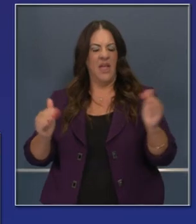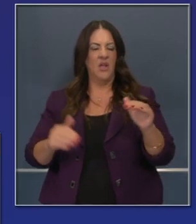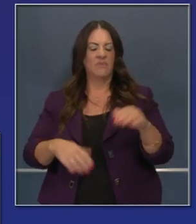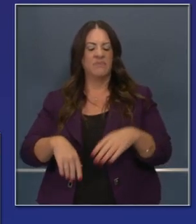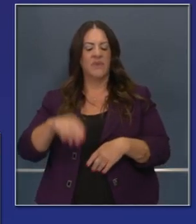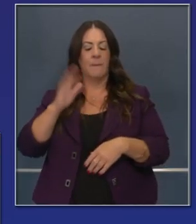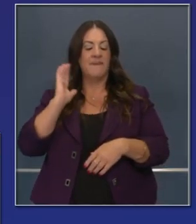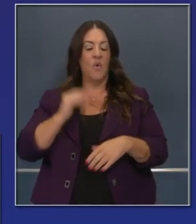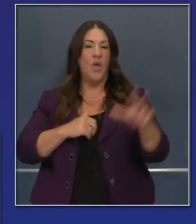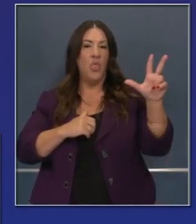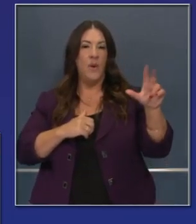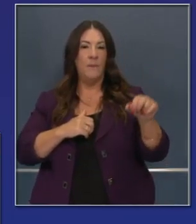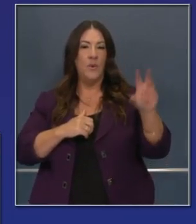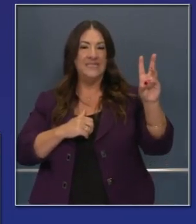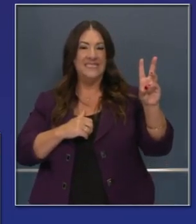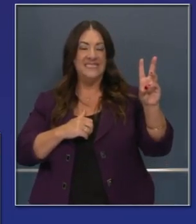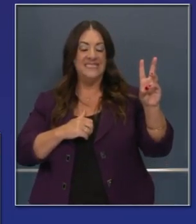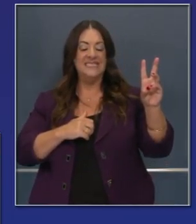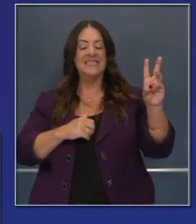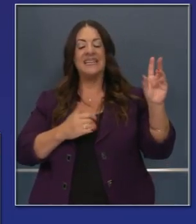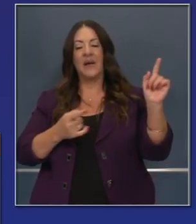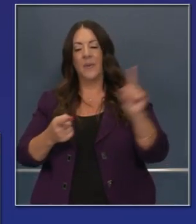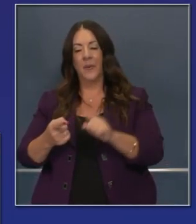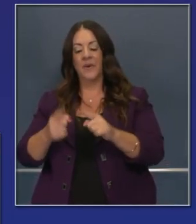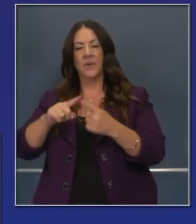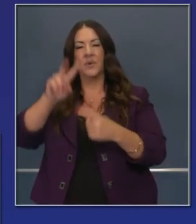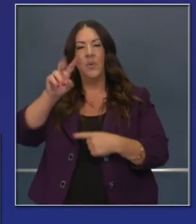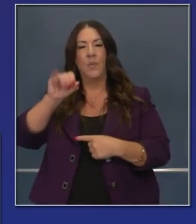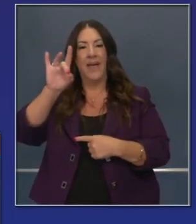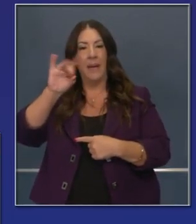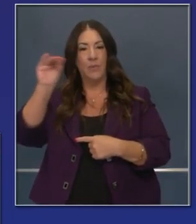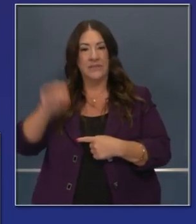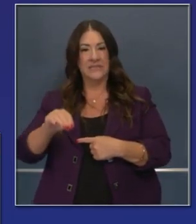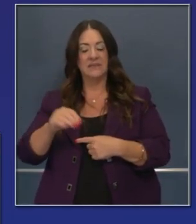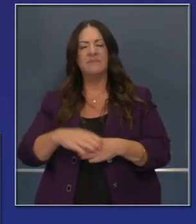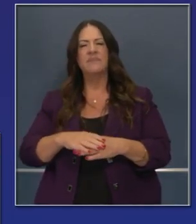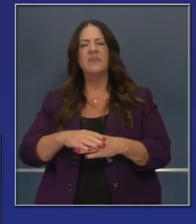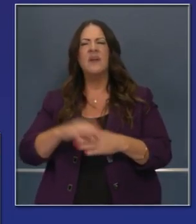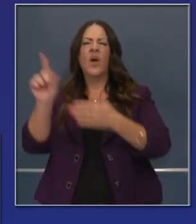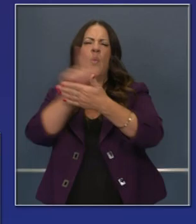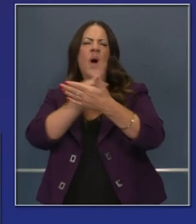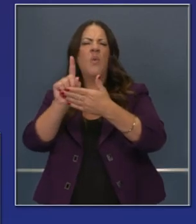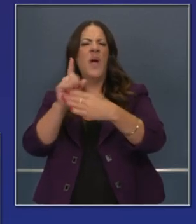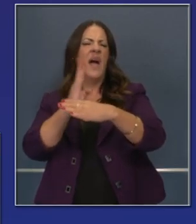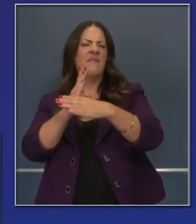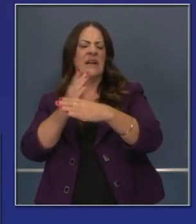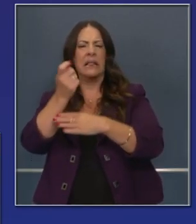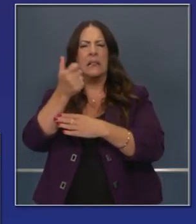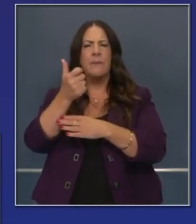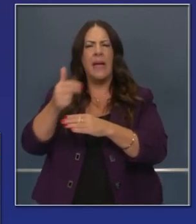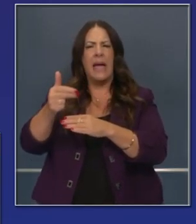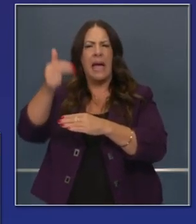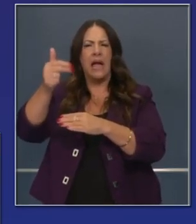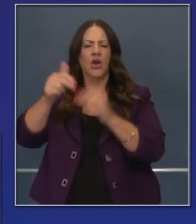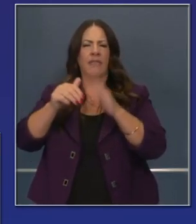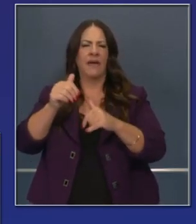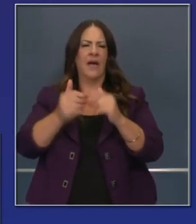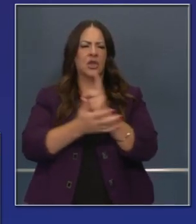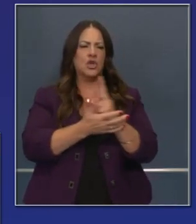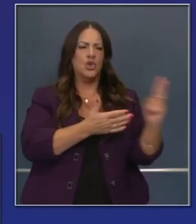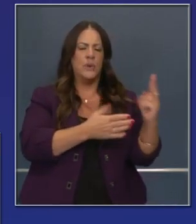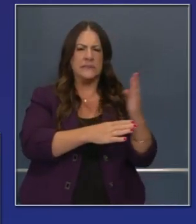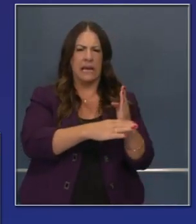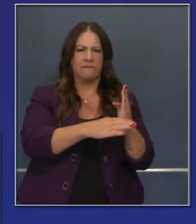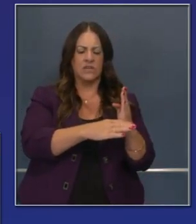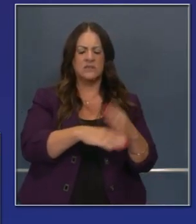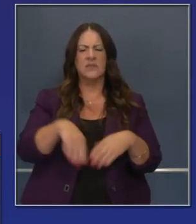14 días, a 3.6% índice de positividad. Ahora estamos a 2.8%. La baja en los 7